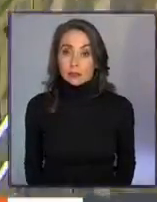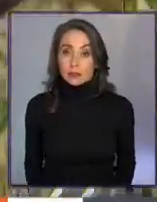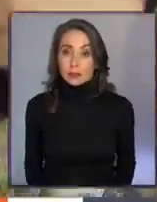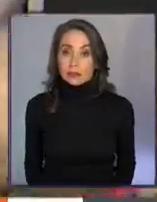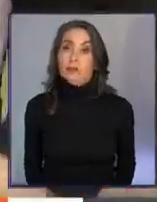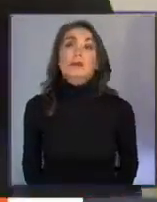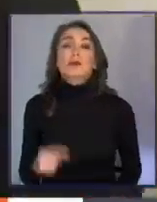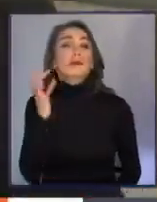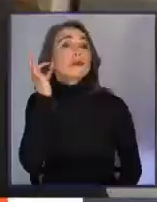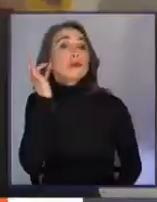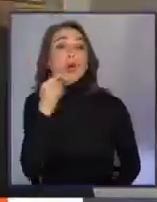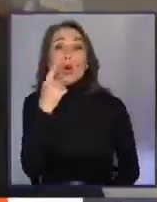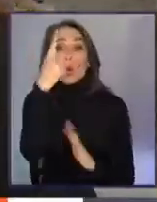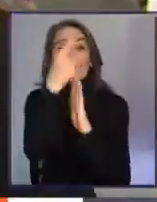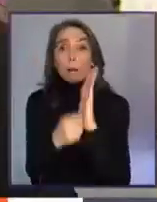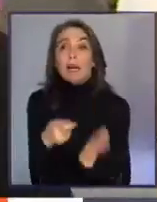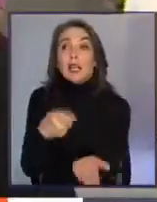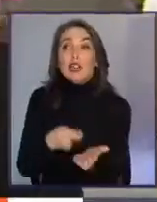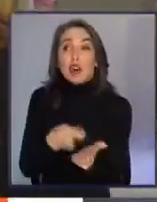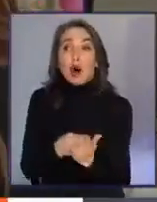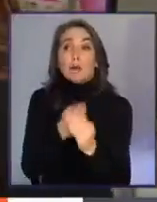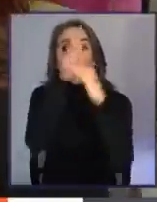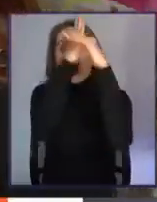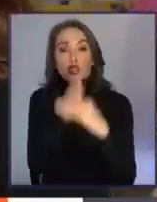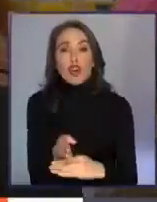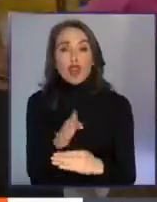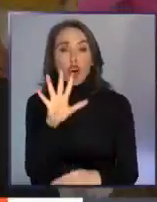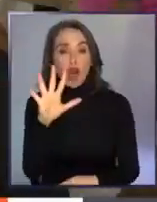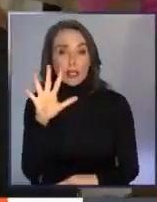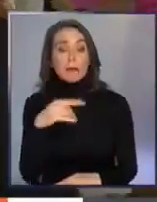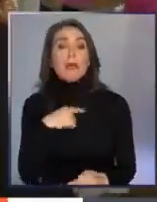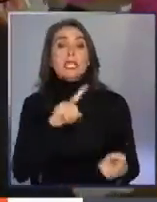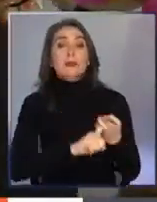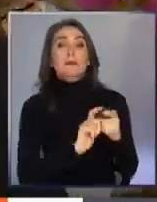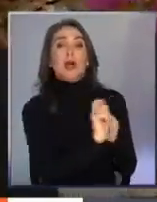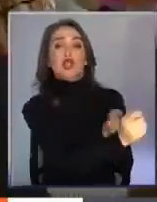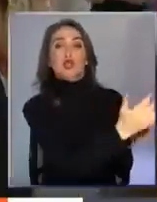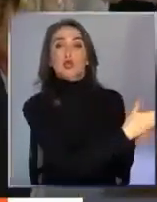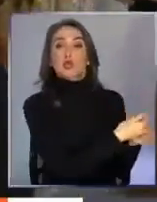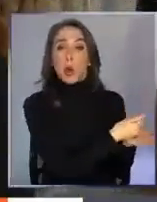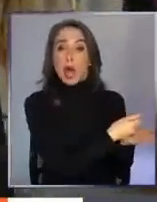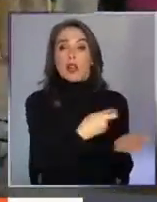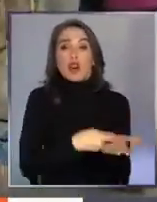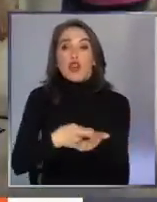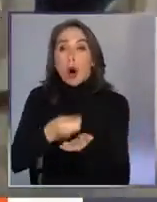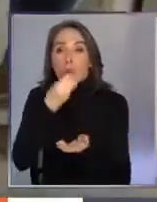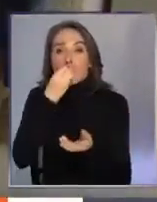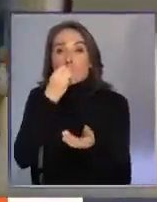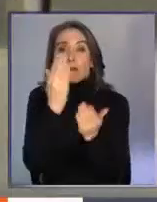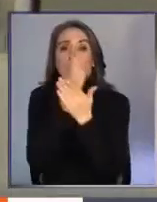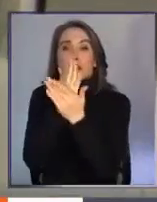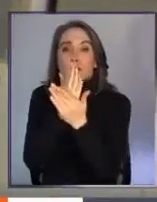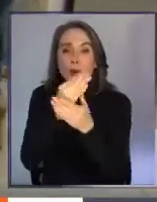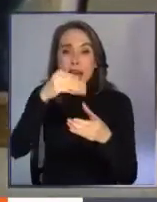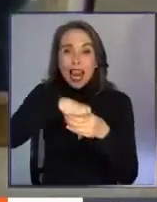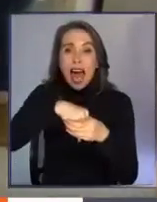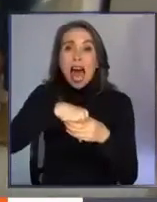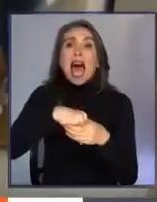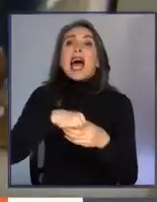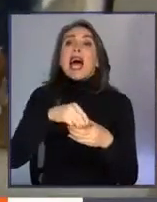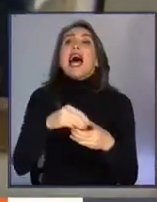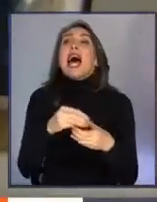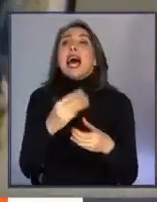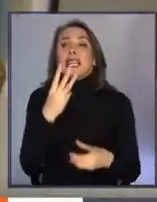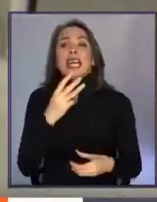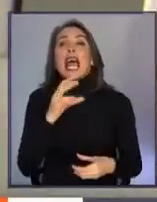Al mes compro el 5, que es el cobro de mi esposo, y compro las colaciones para 3 niños. Y el